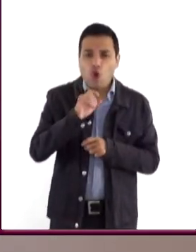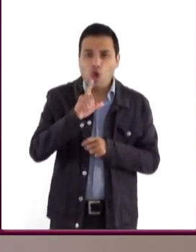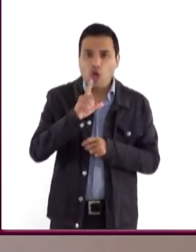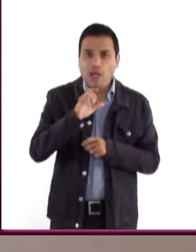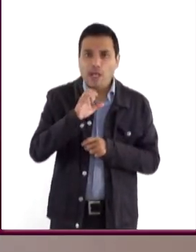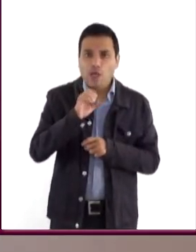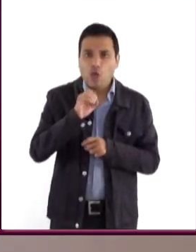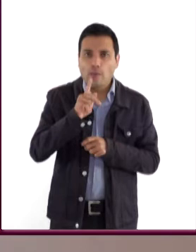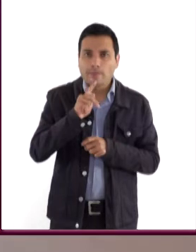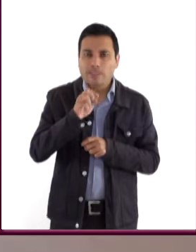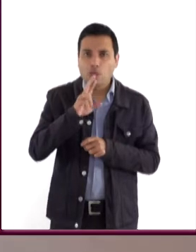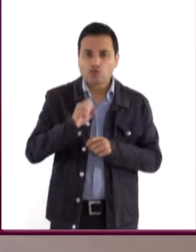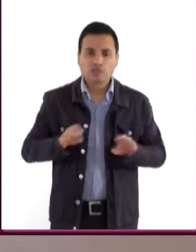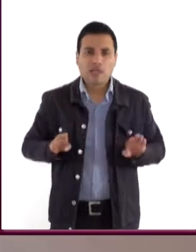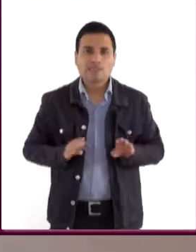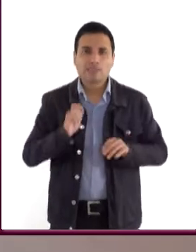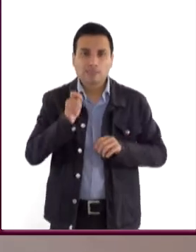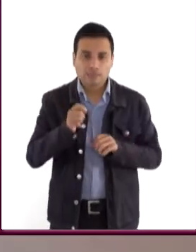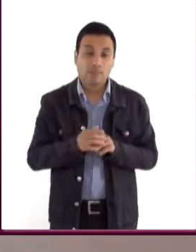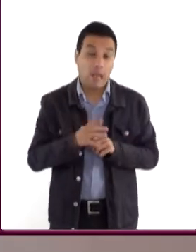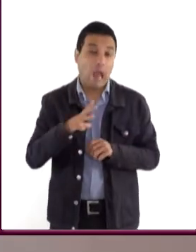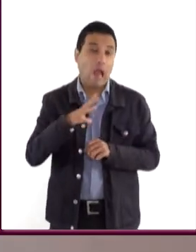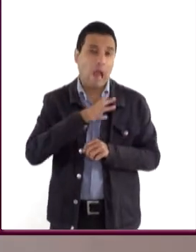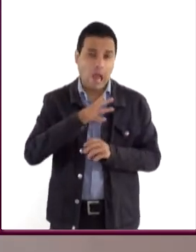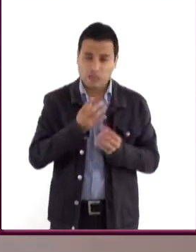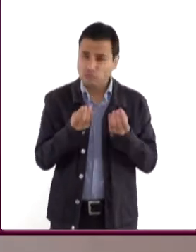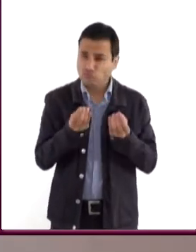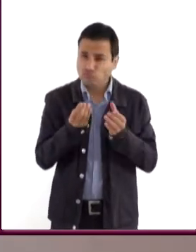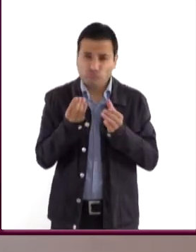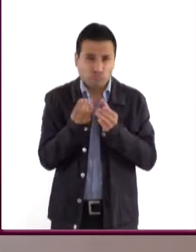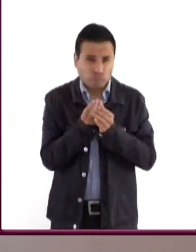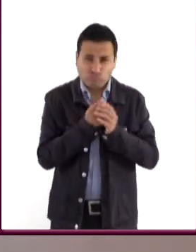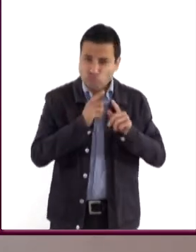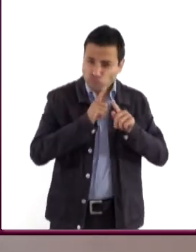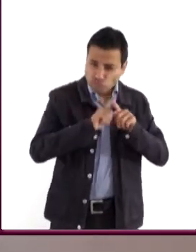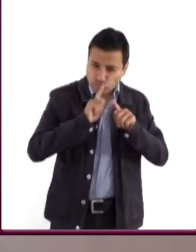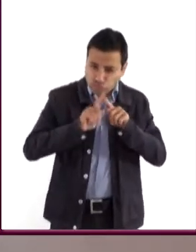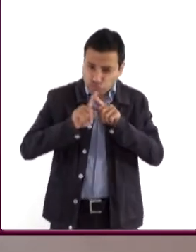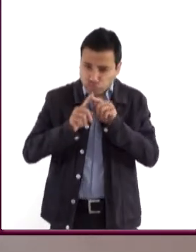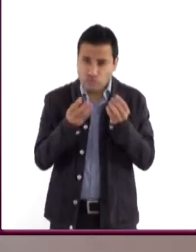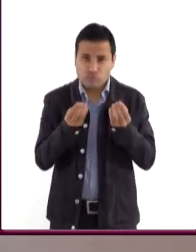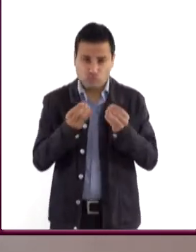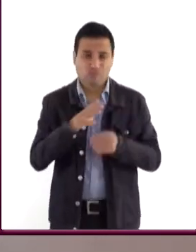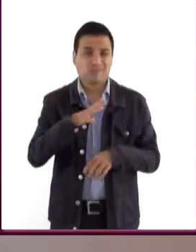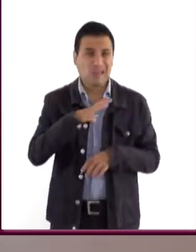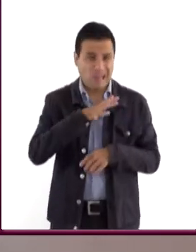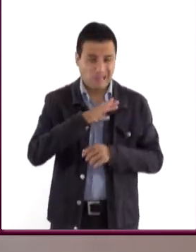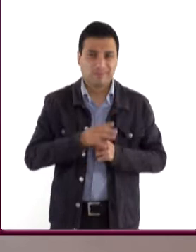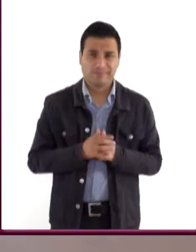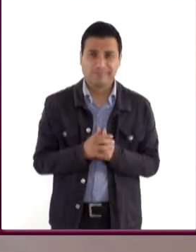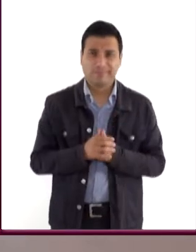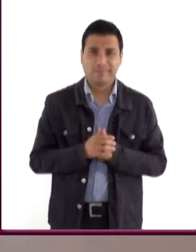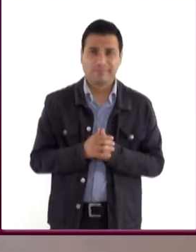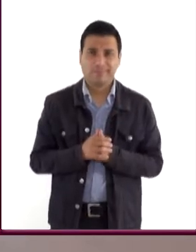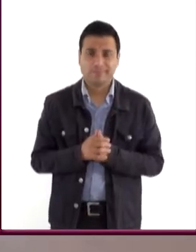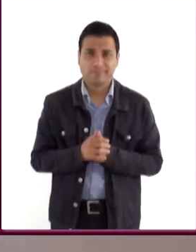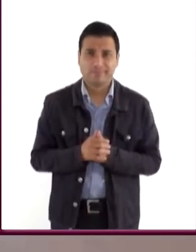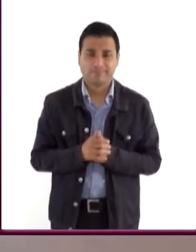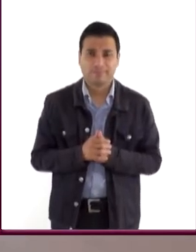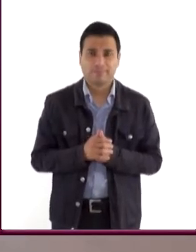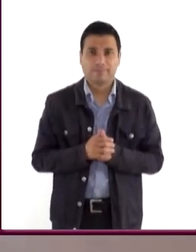el grupo más diverso de los insectos y es el grupo más diverso hasta ahora de cualquier ser vivo en el